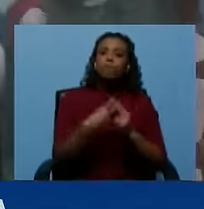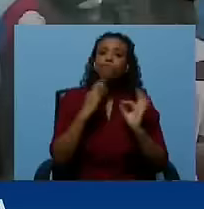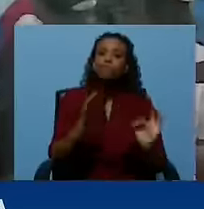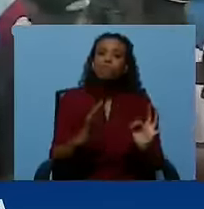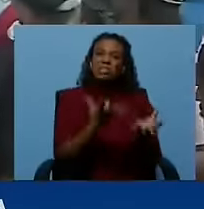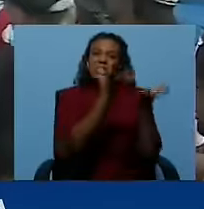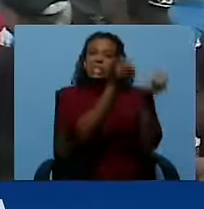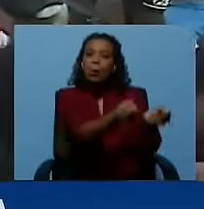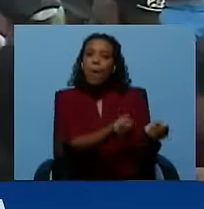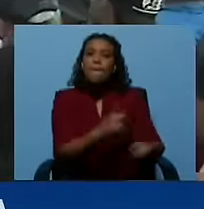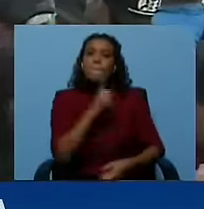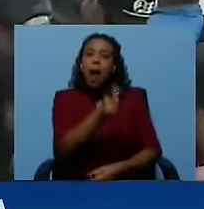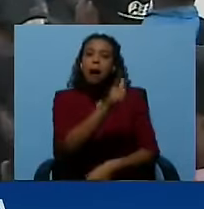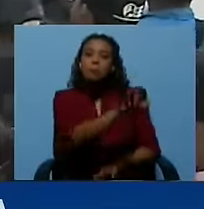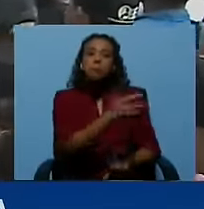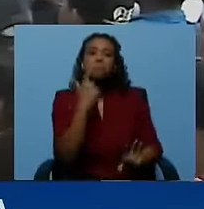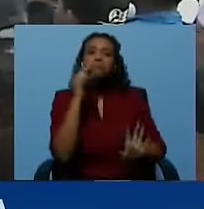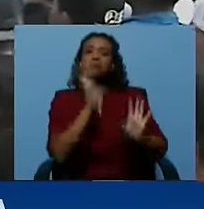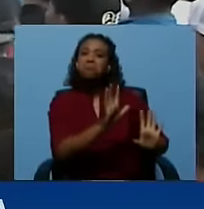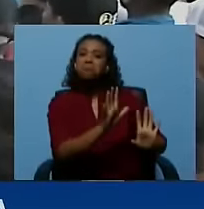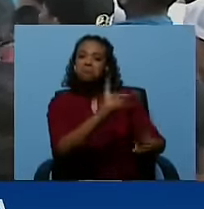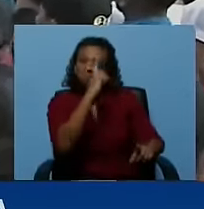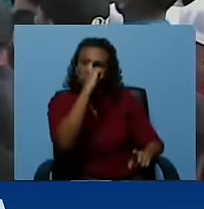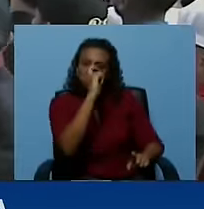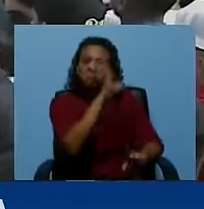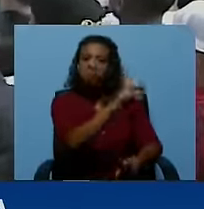Seco, te veré seco.